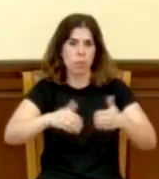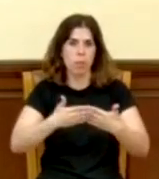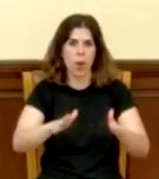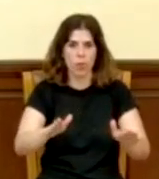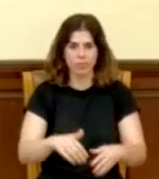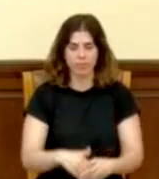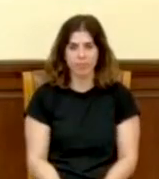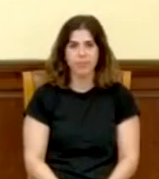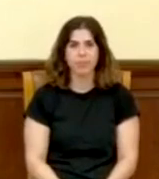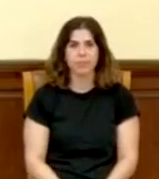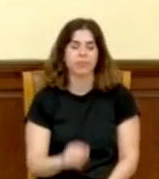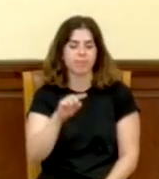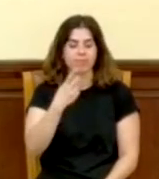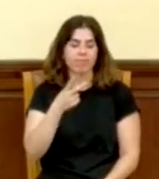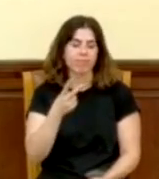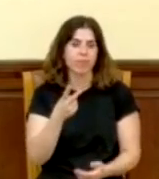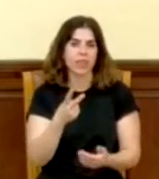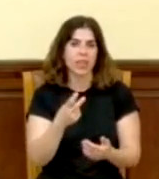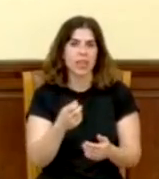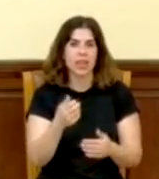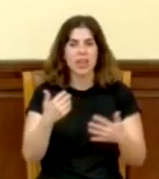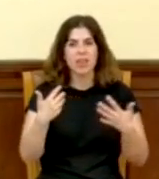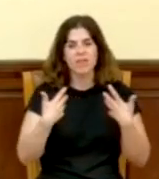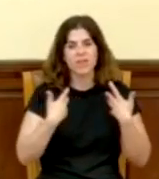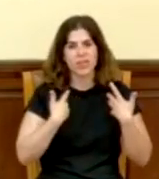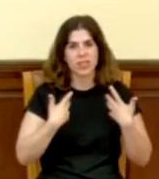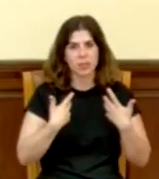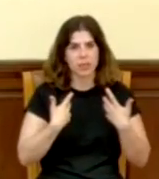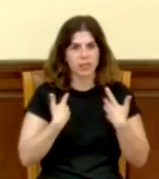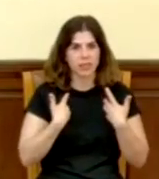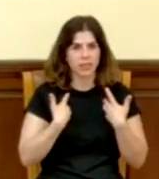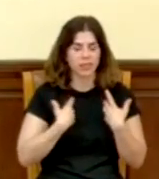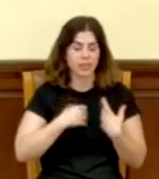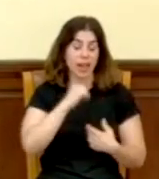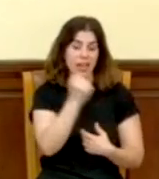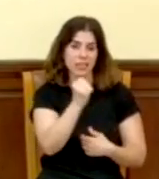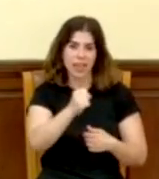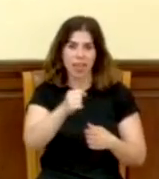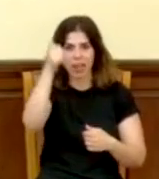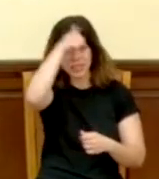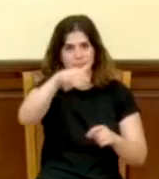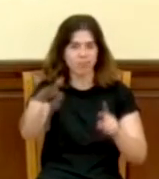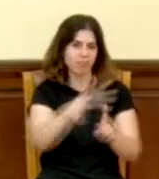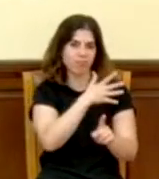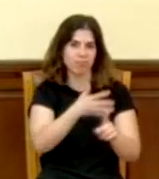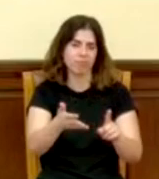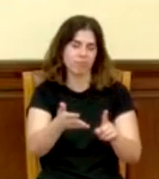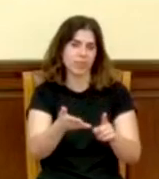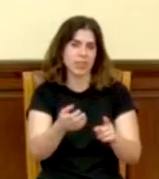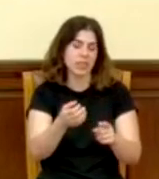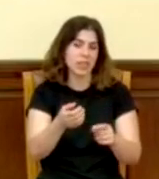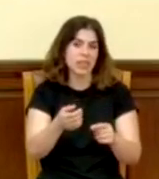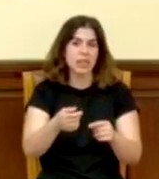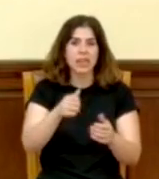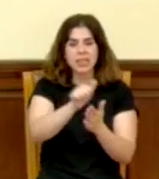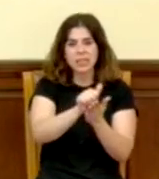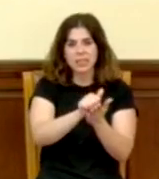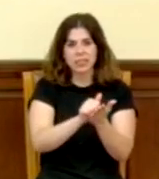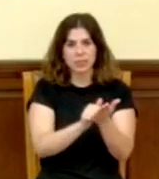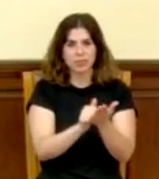a proceder a la lectura de las víctimas asesinadas por violencia de género, violencia machista,